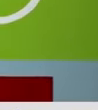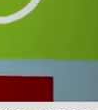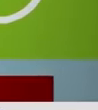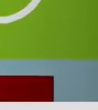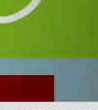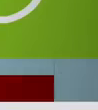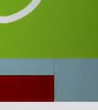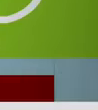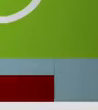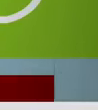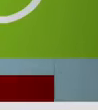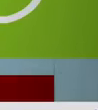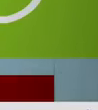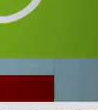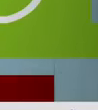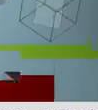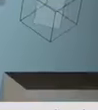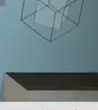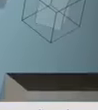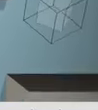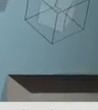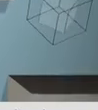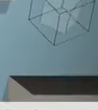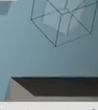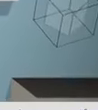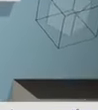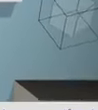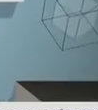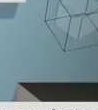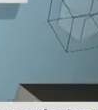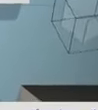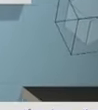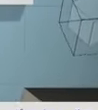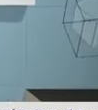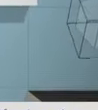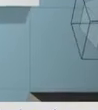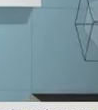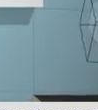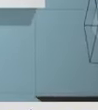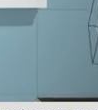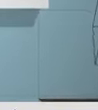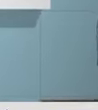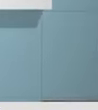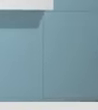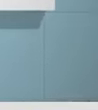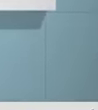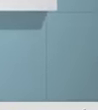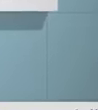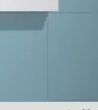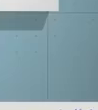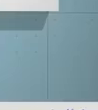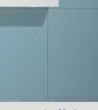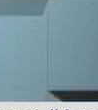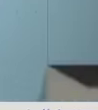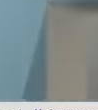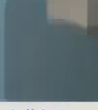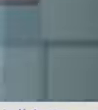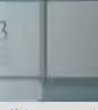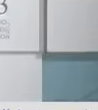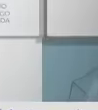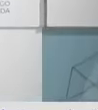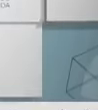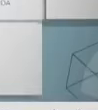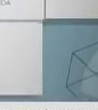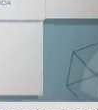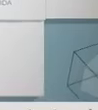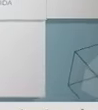vestir y úsalo correctamente. Lávate las manos con frecuencia. Incorpora otras formas de saludo y demostración de